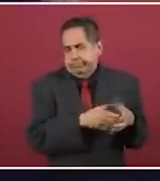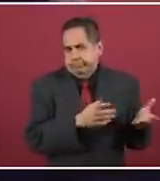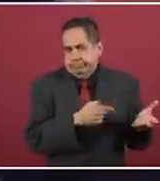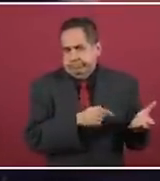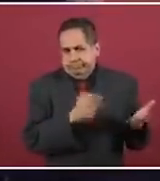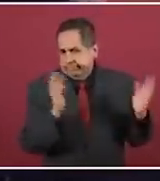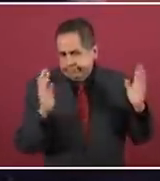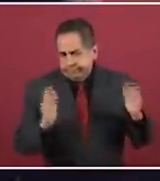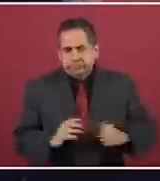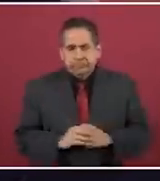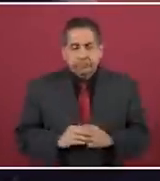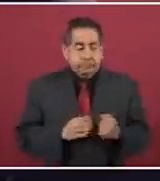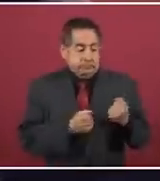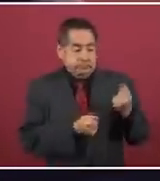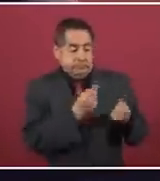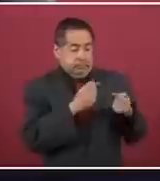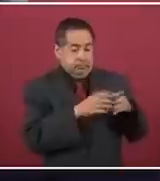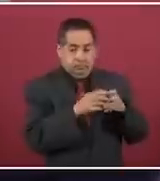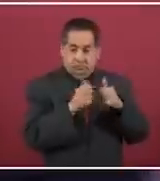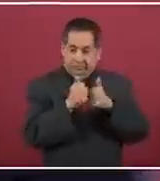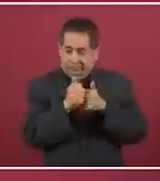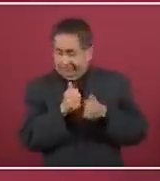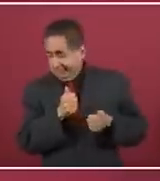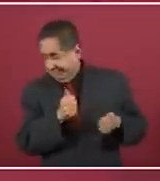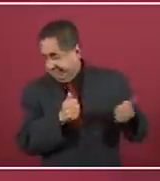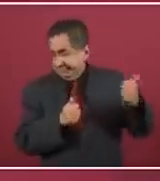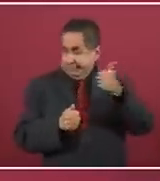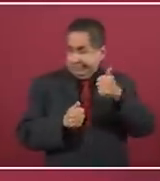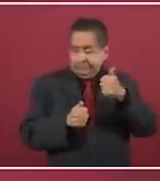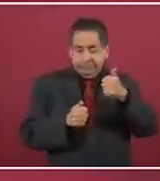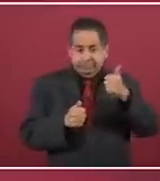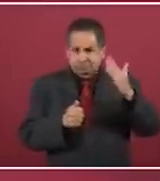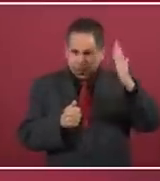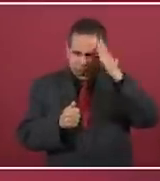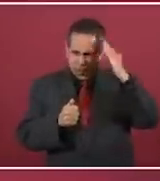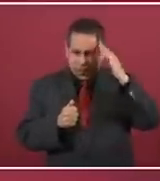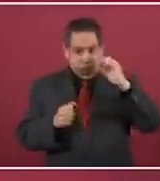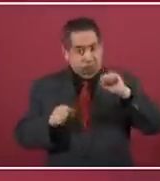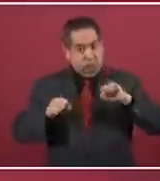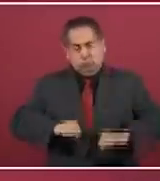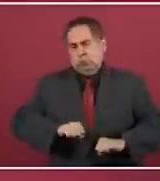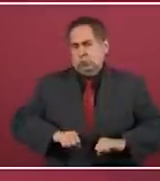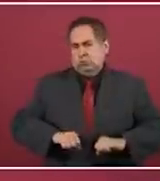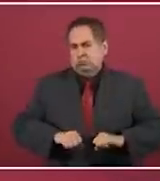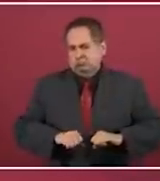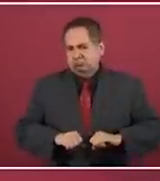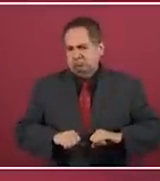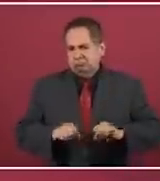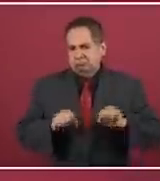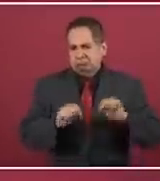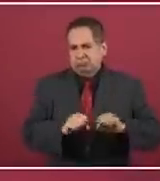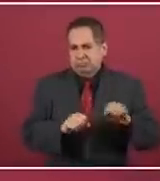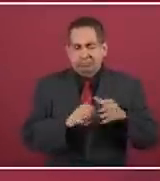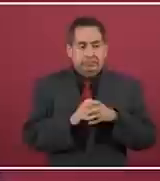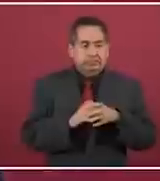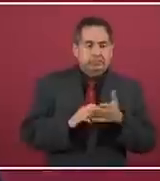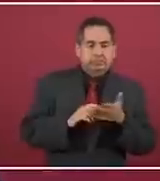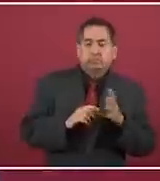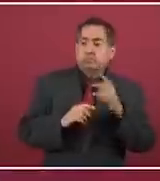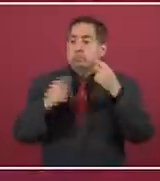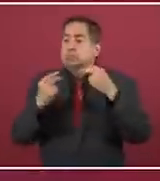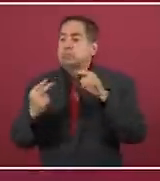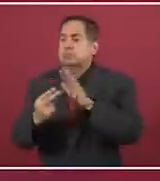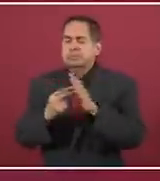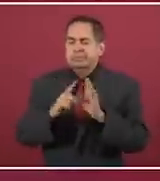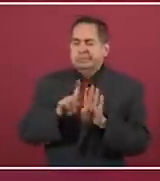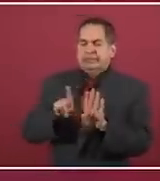quienes están hasta mero arriba, los machuchones, pues que eso no salen a